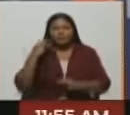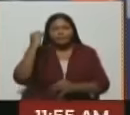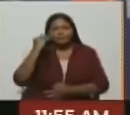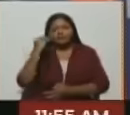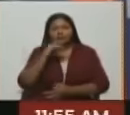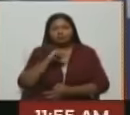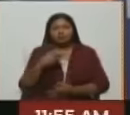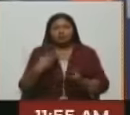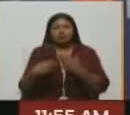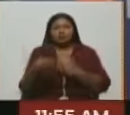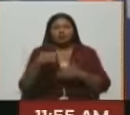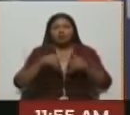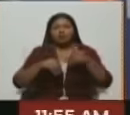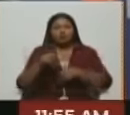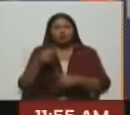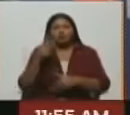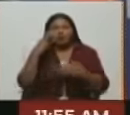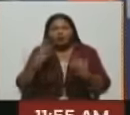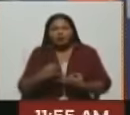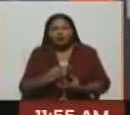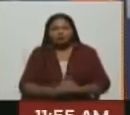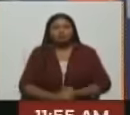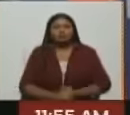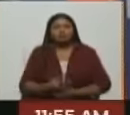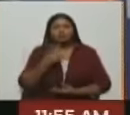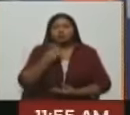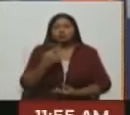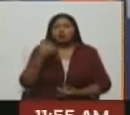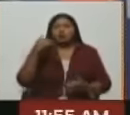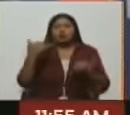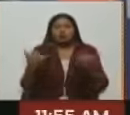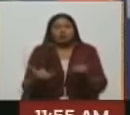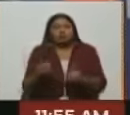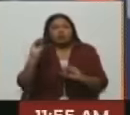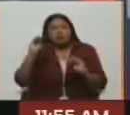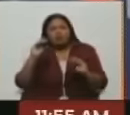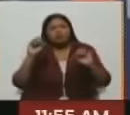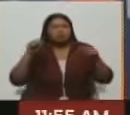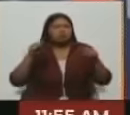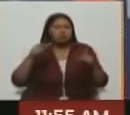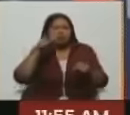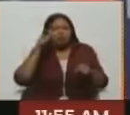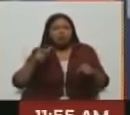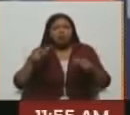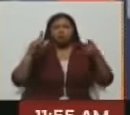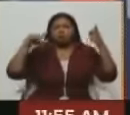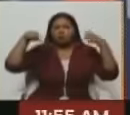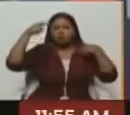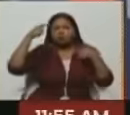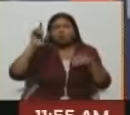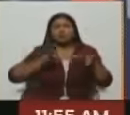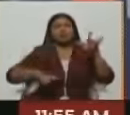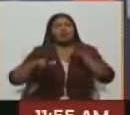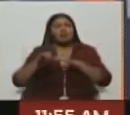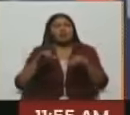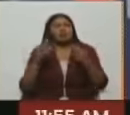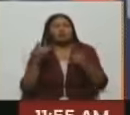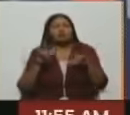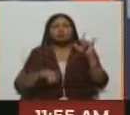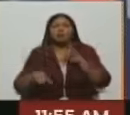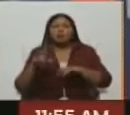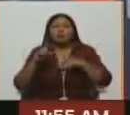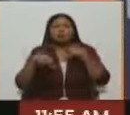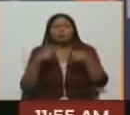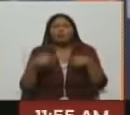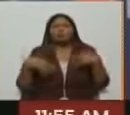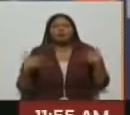ninguna salida electoral. Ellos hablan ahora y llaman, bueno, sí, pueblo chavista, te queremos mucho, te amamos. ¿Luego de